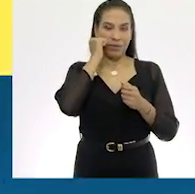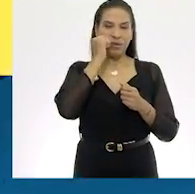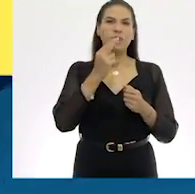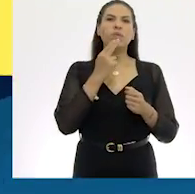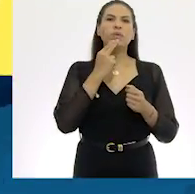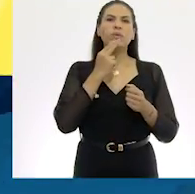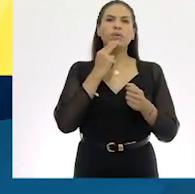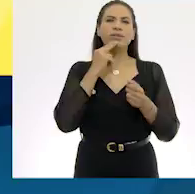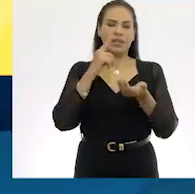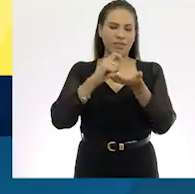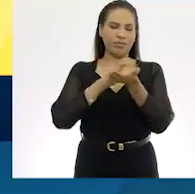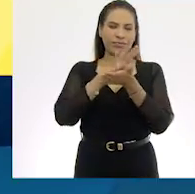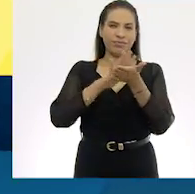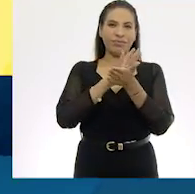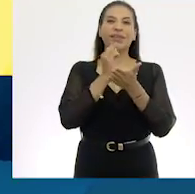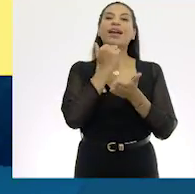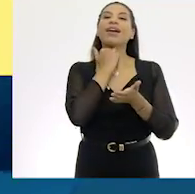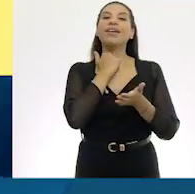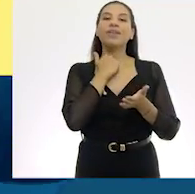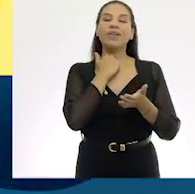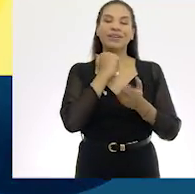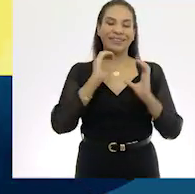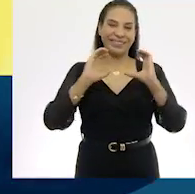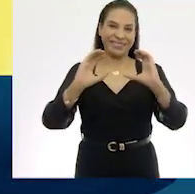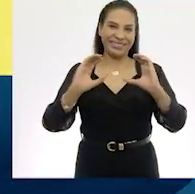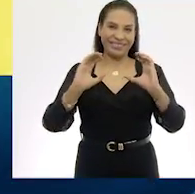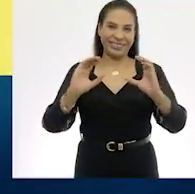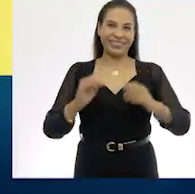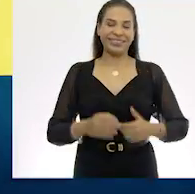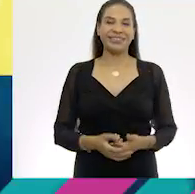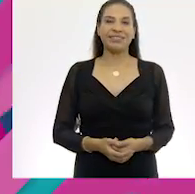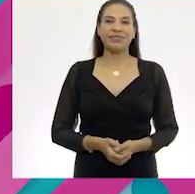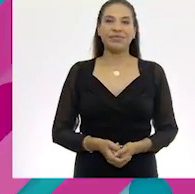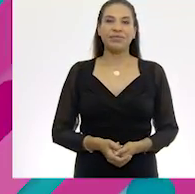usa desinfectantes a base de alcohol. ¡Cuídate!